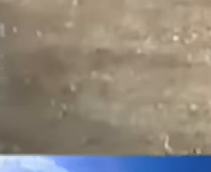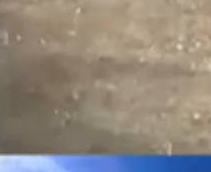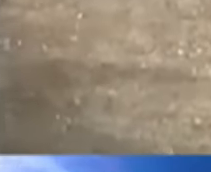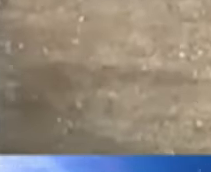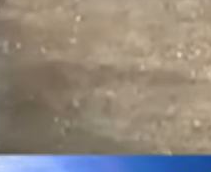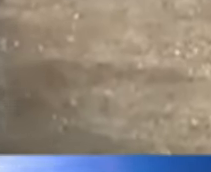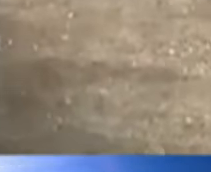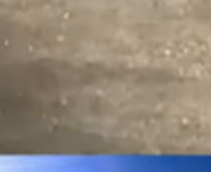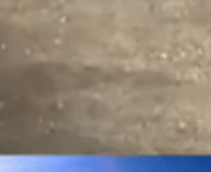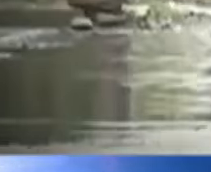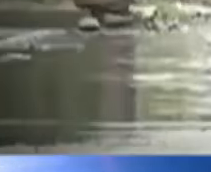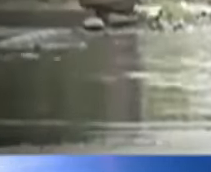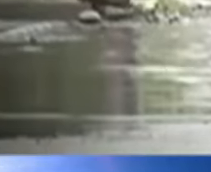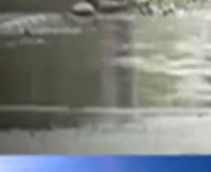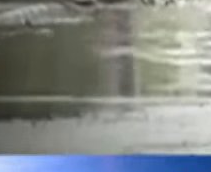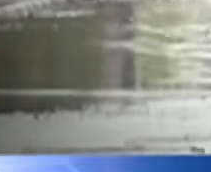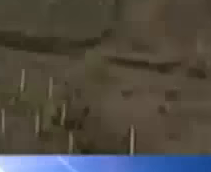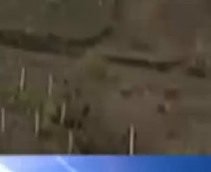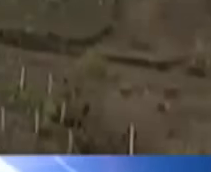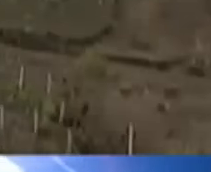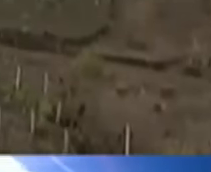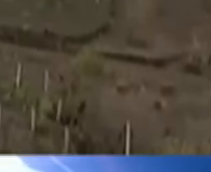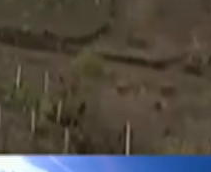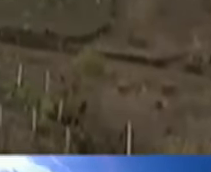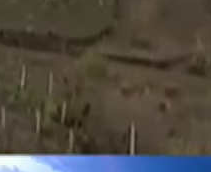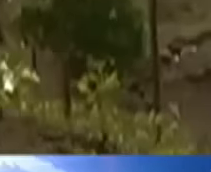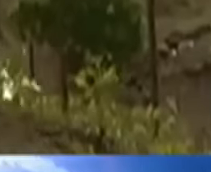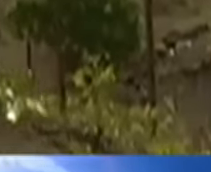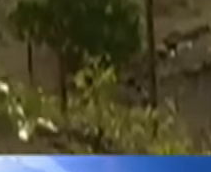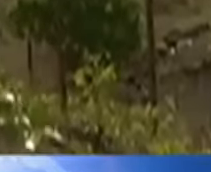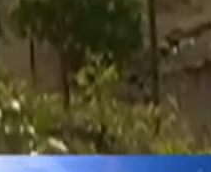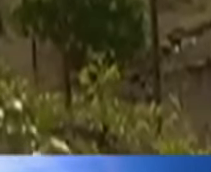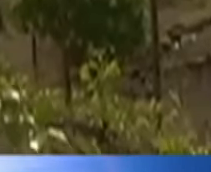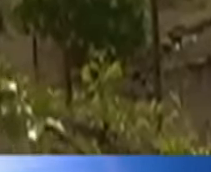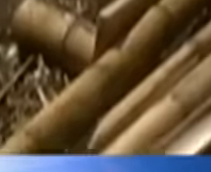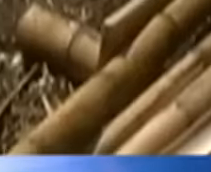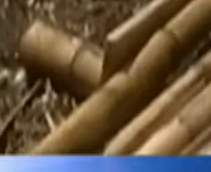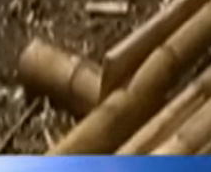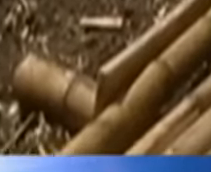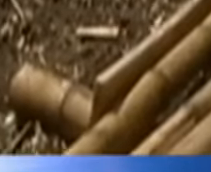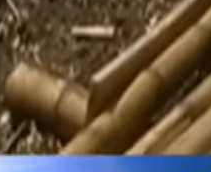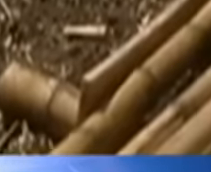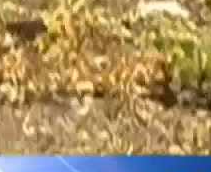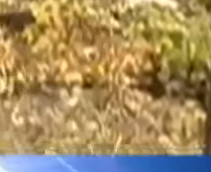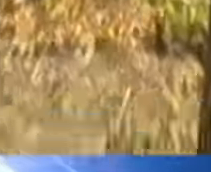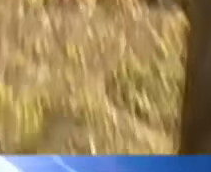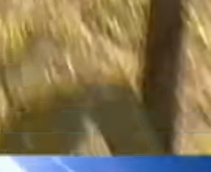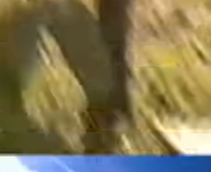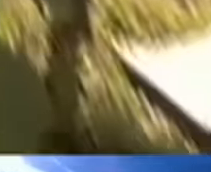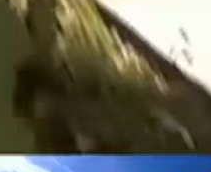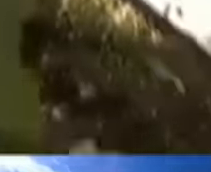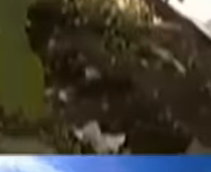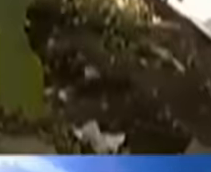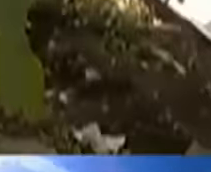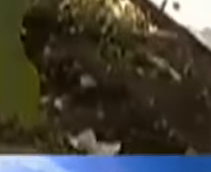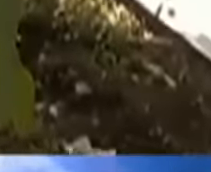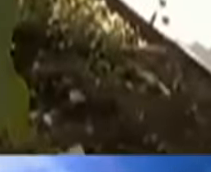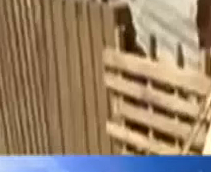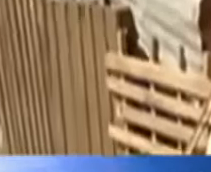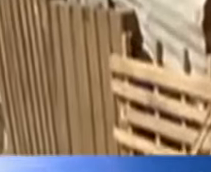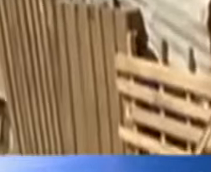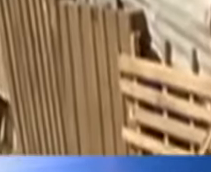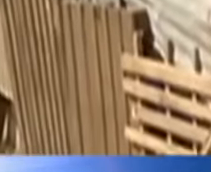Además, lluvias siguen causando estragos. Dos viviendas se desplomaron en el sector de Voluntad de Dios,